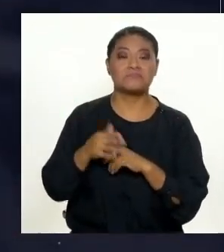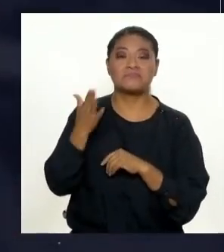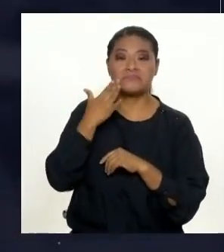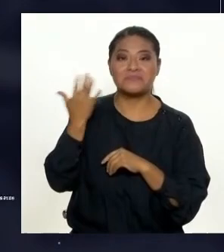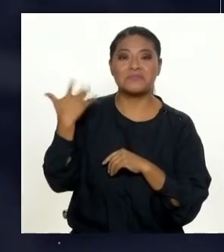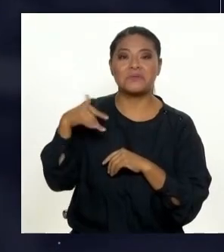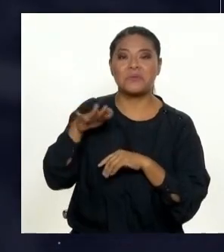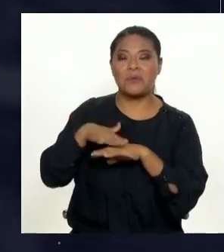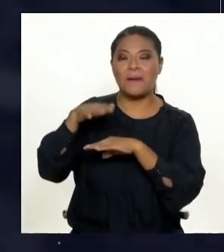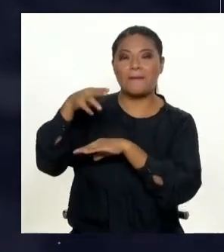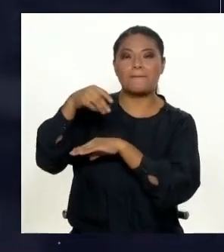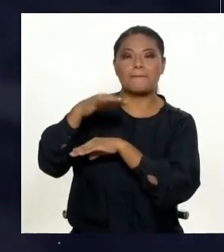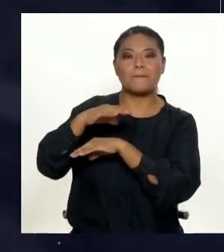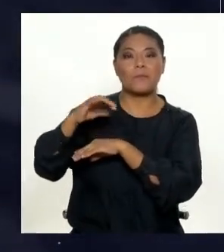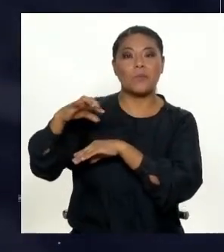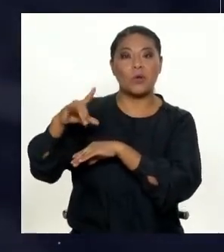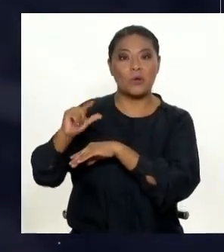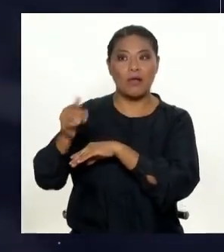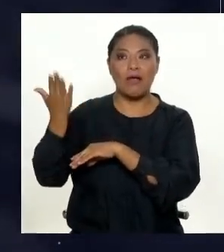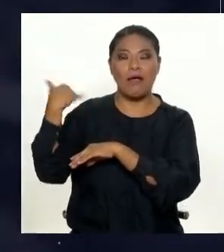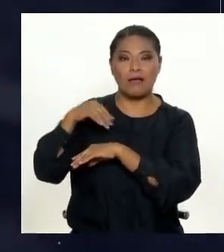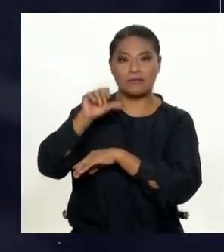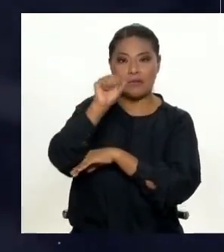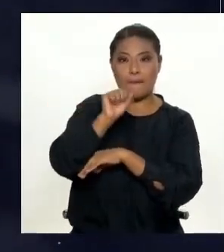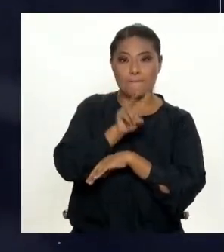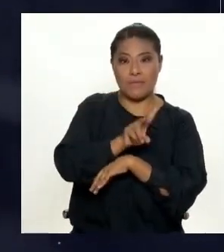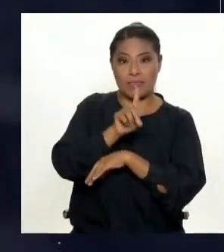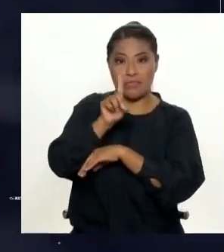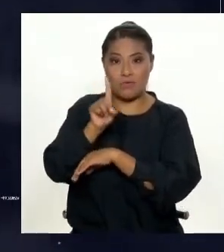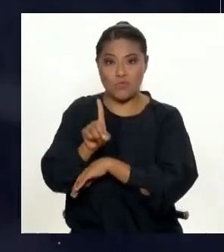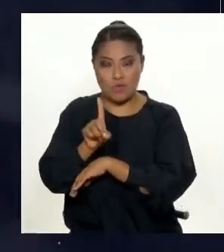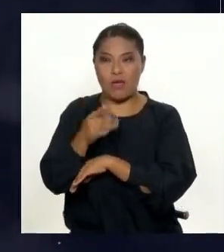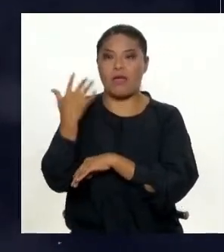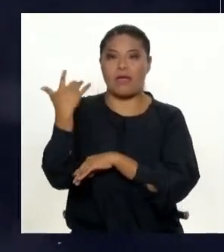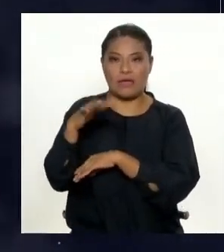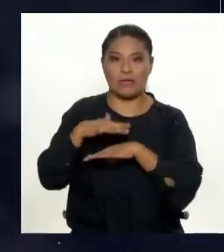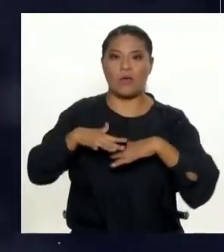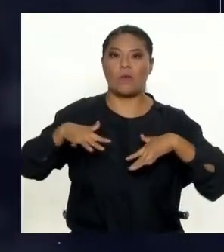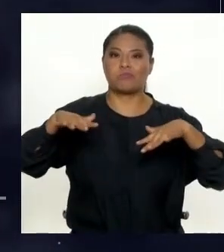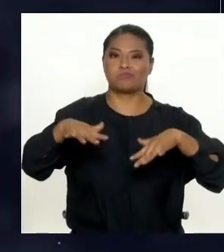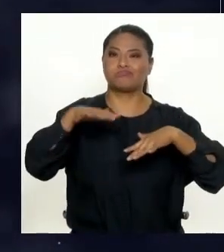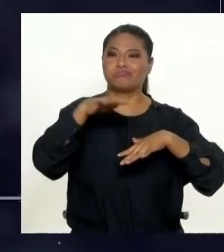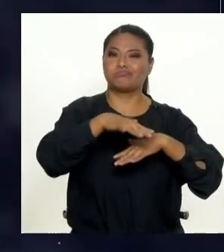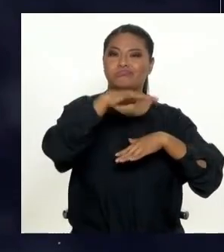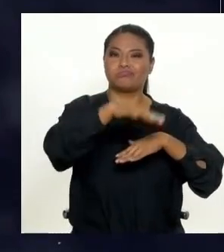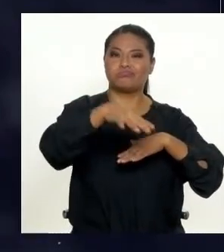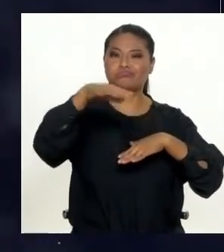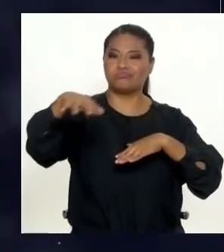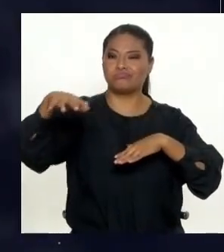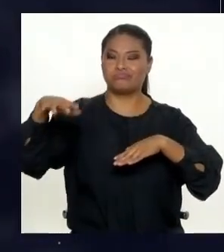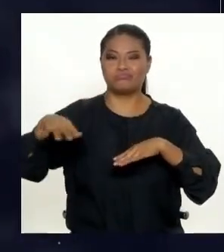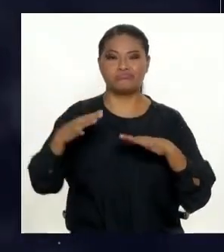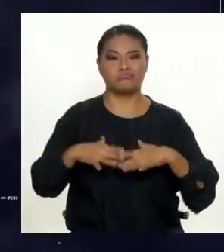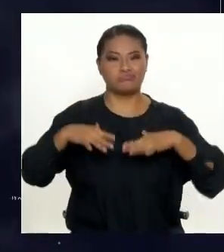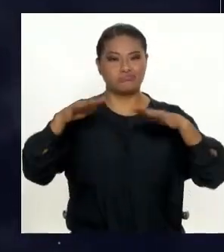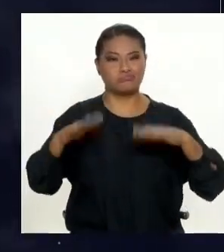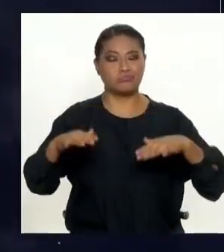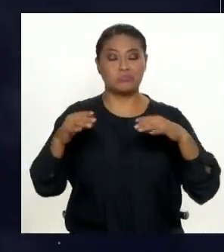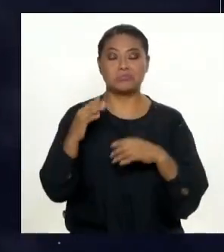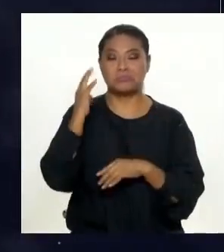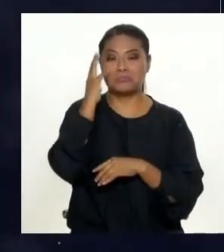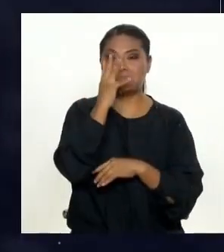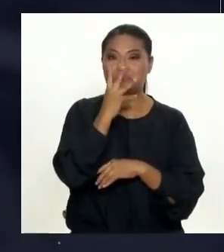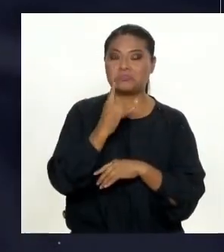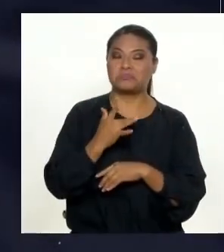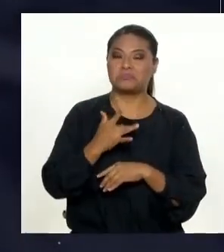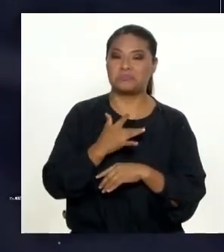la pólvora, ahora en el siglo XXI tenemos ciudades flotantes. Mira, gente jugando a la lotería. Qué cosa tan